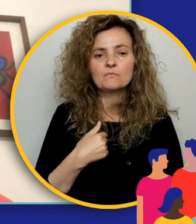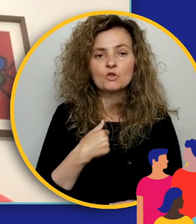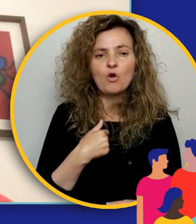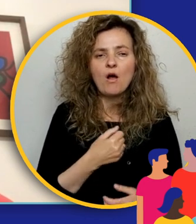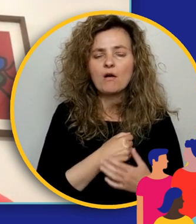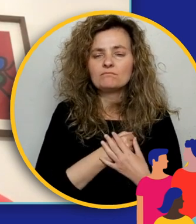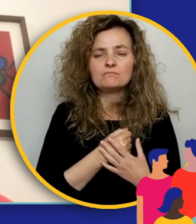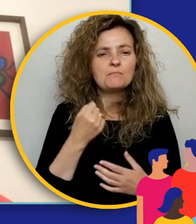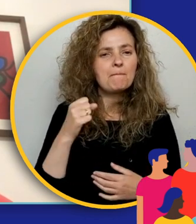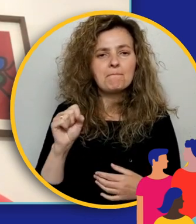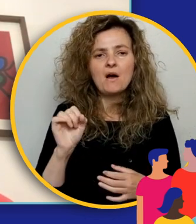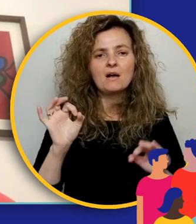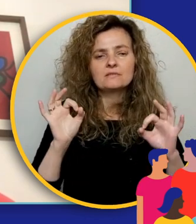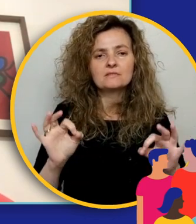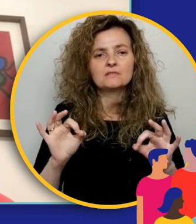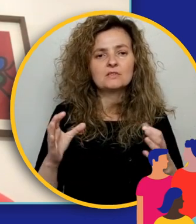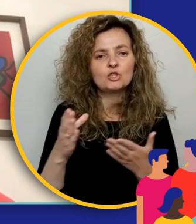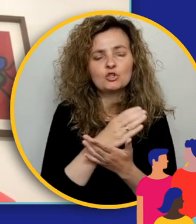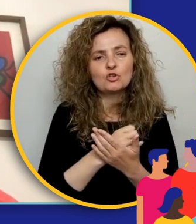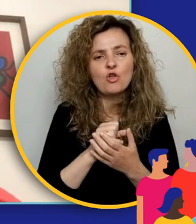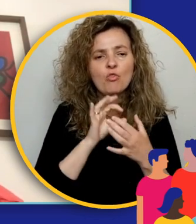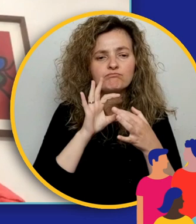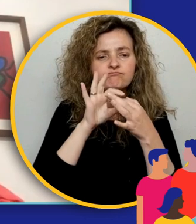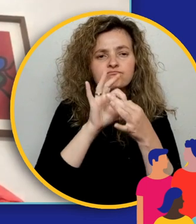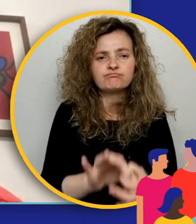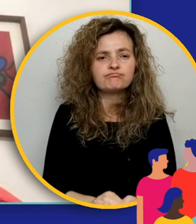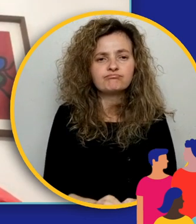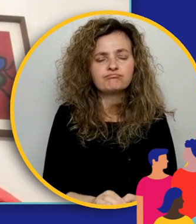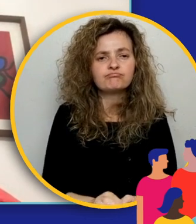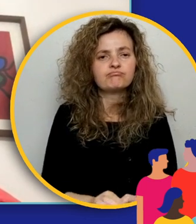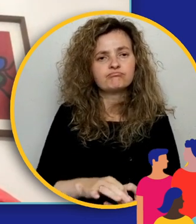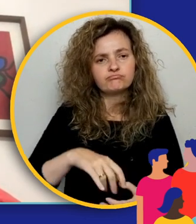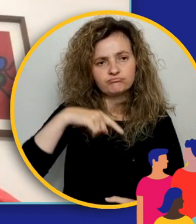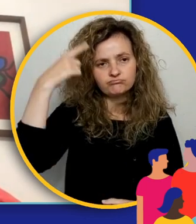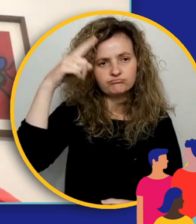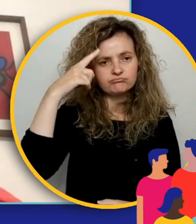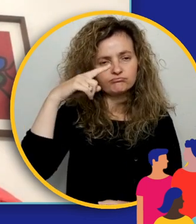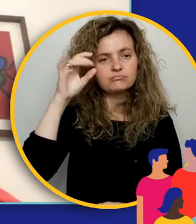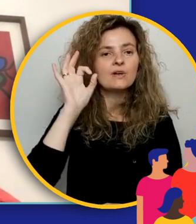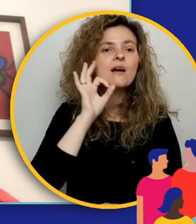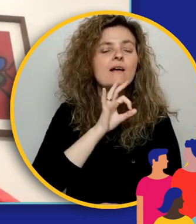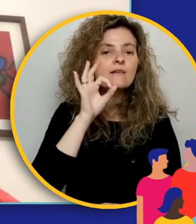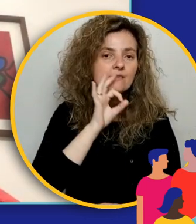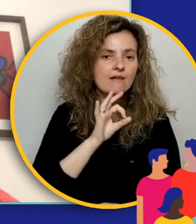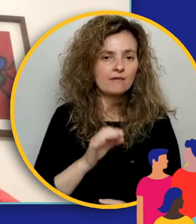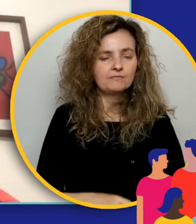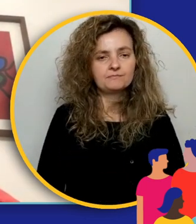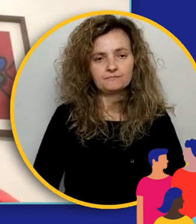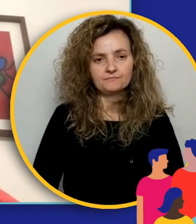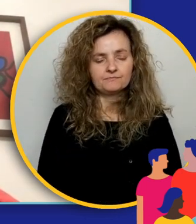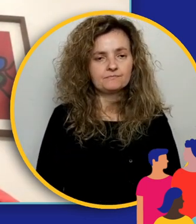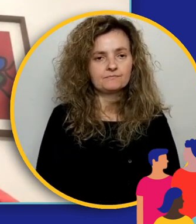un amante de todo lo relacionado con la